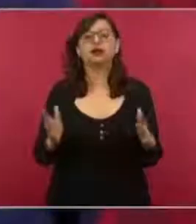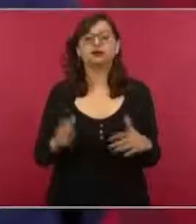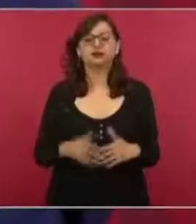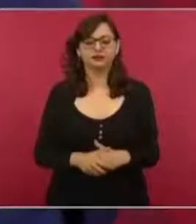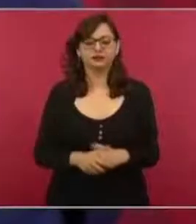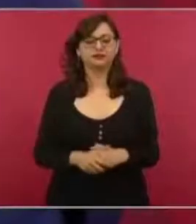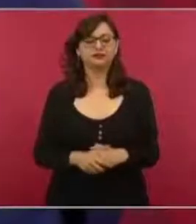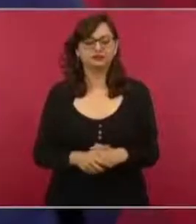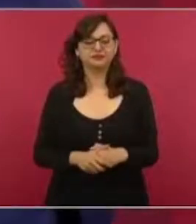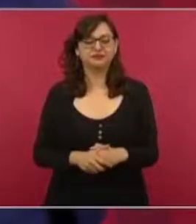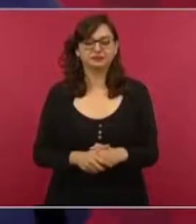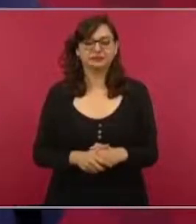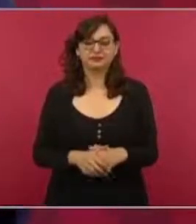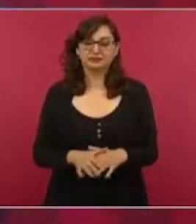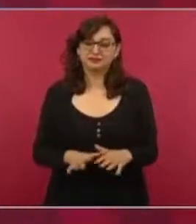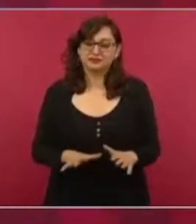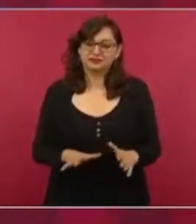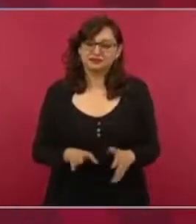Bueno, pues,